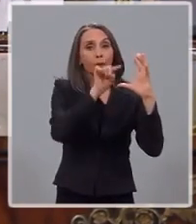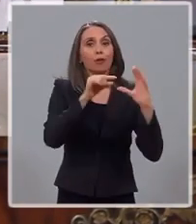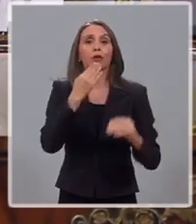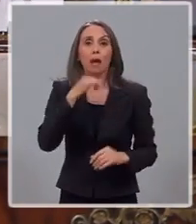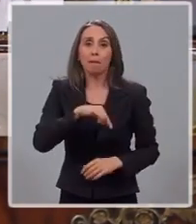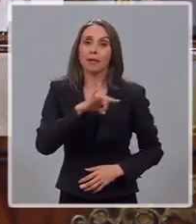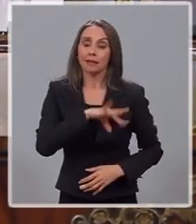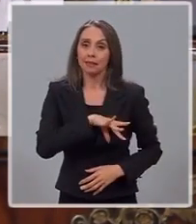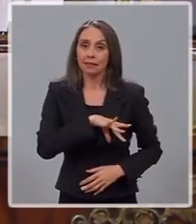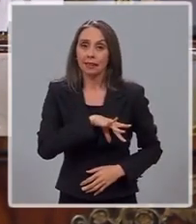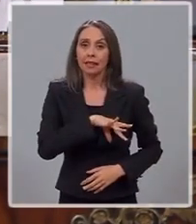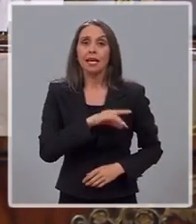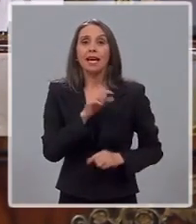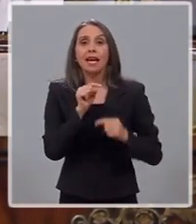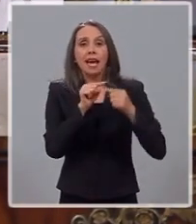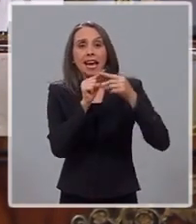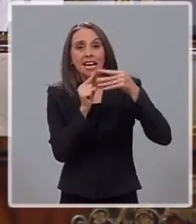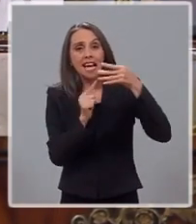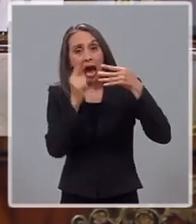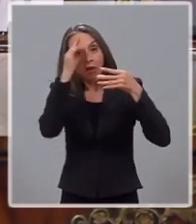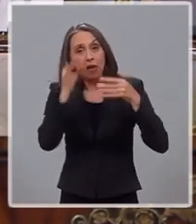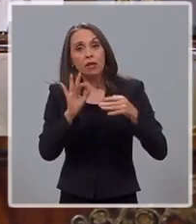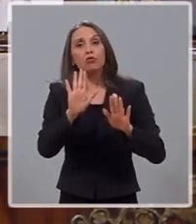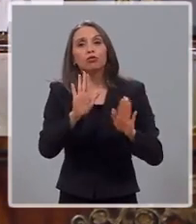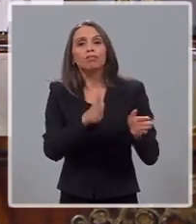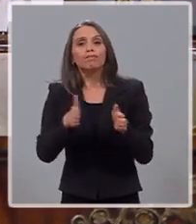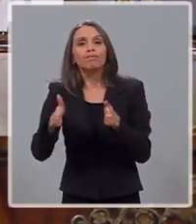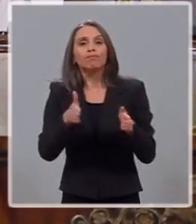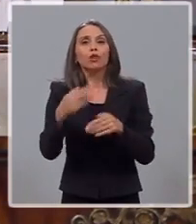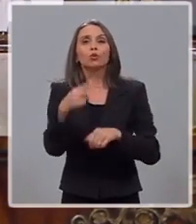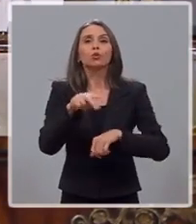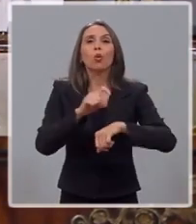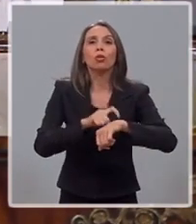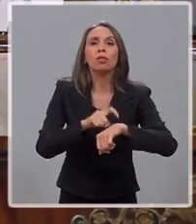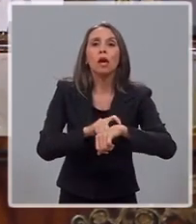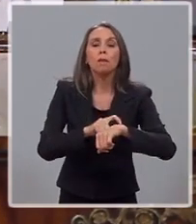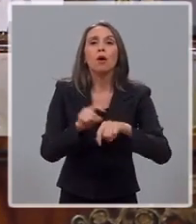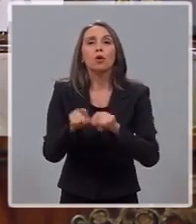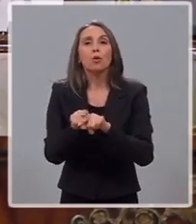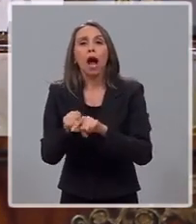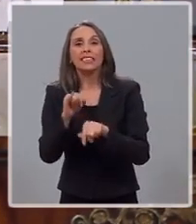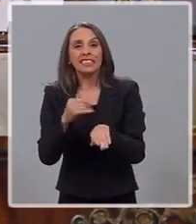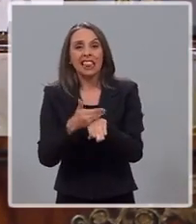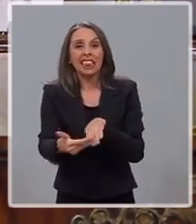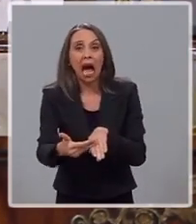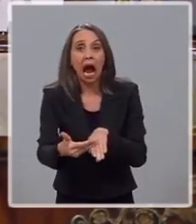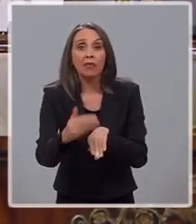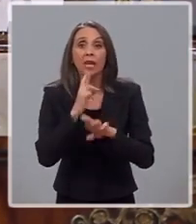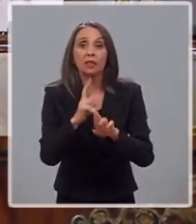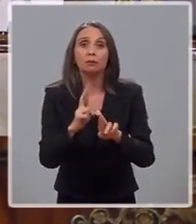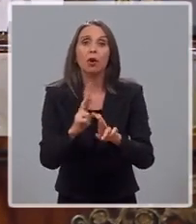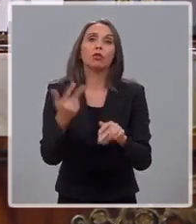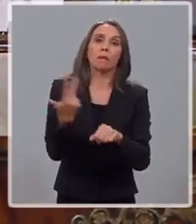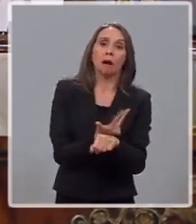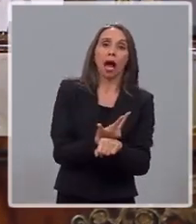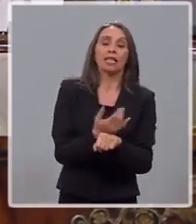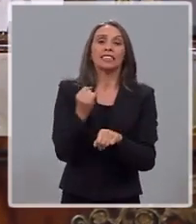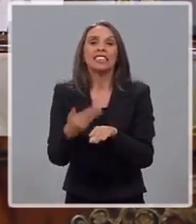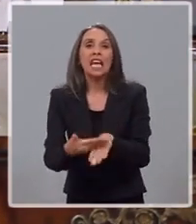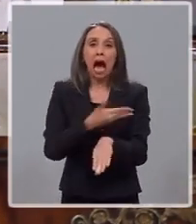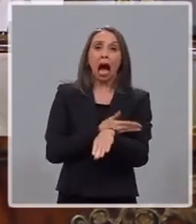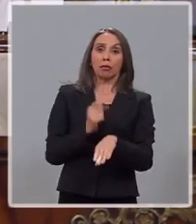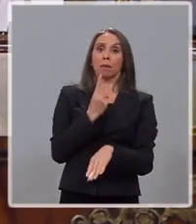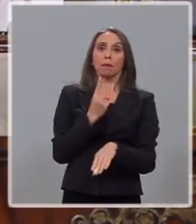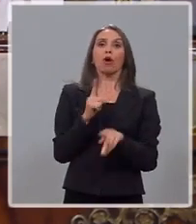chile cada medida tiene su tiempo igual como es perjudicial atrasarse también es dañino adelantarse